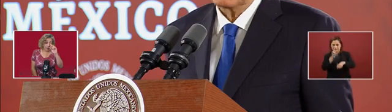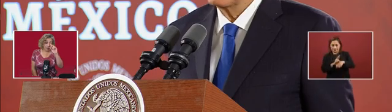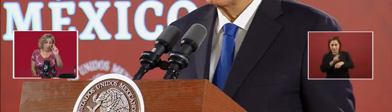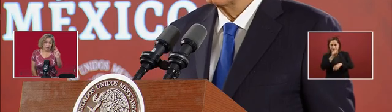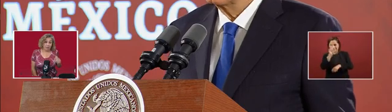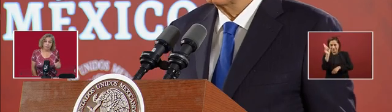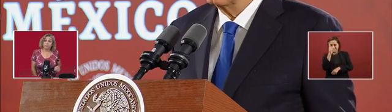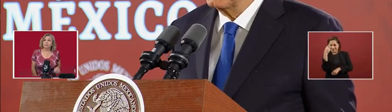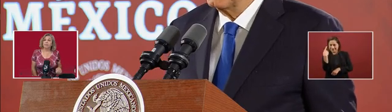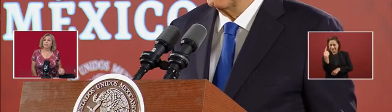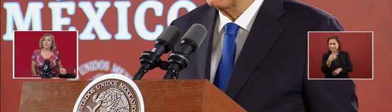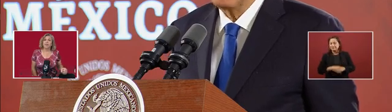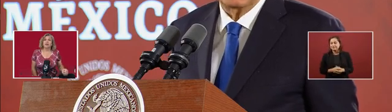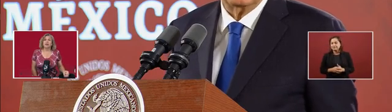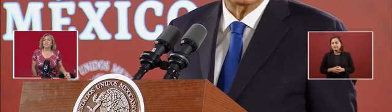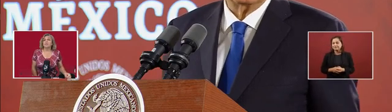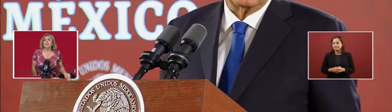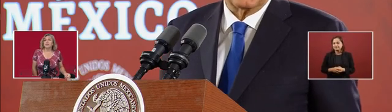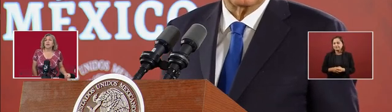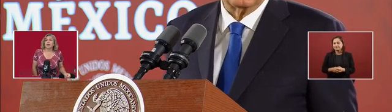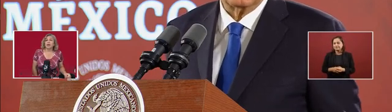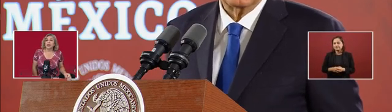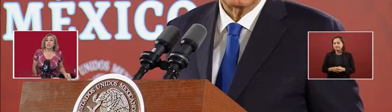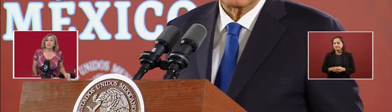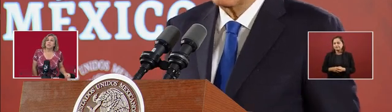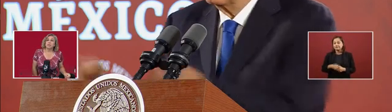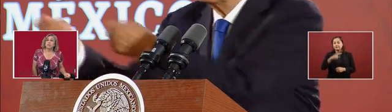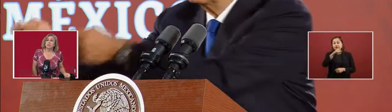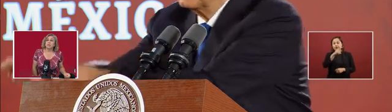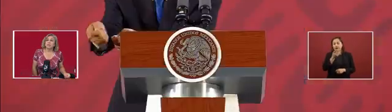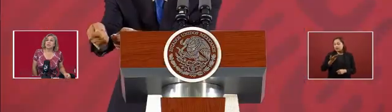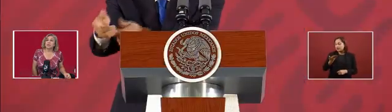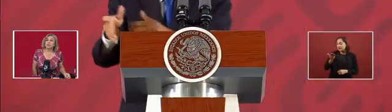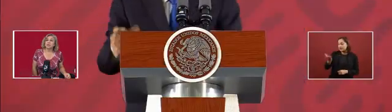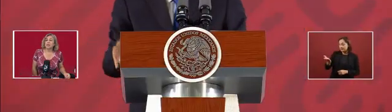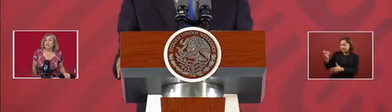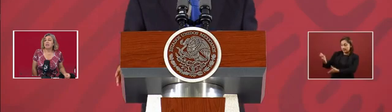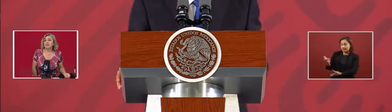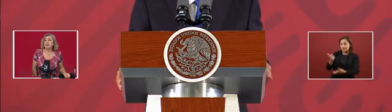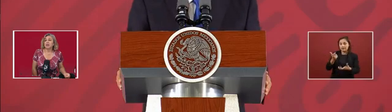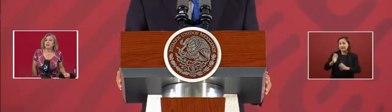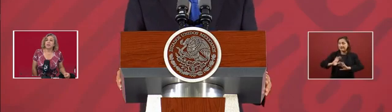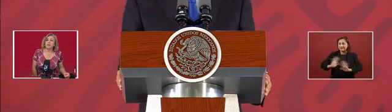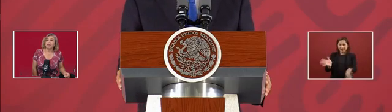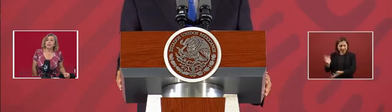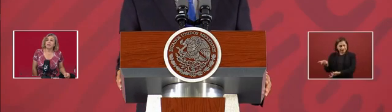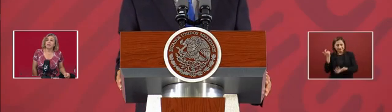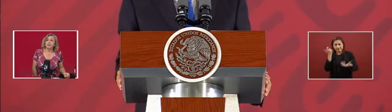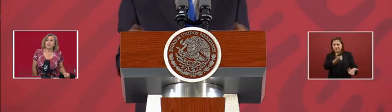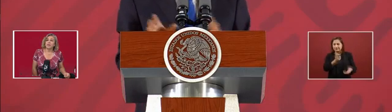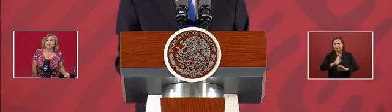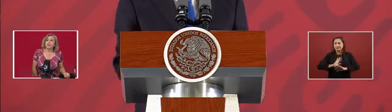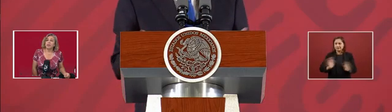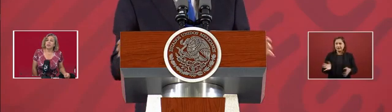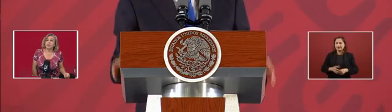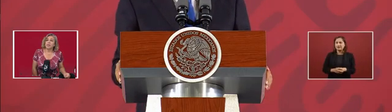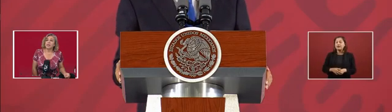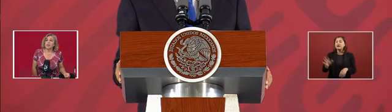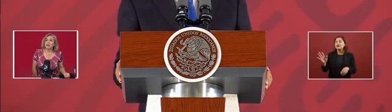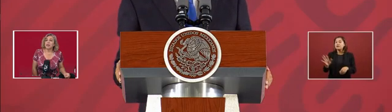otra, lo They're cual trying to significa, move es un the tema que workers from one preocupa company mucho to a los another por la buena relación que hay, ya due que to saben the que hay good una mesa relations.